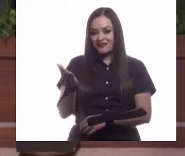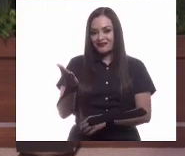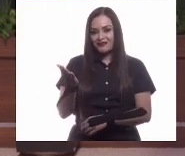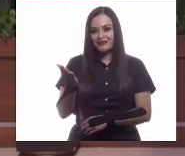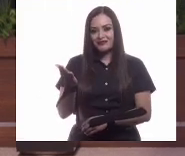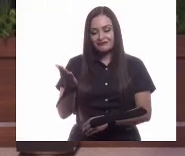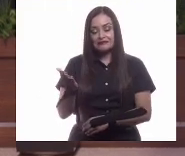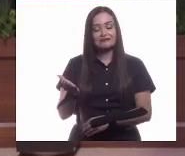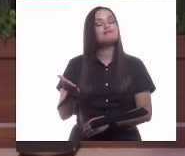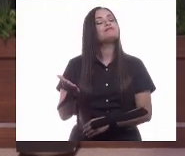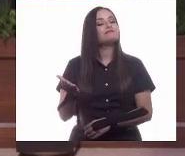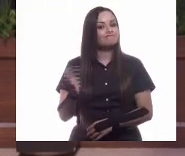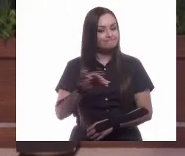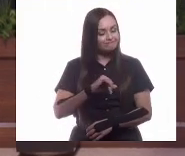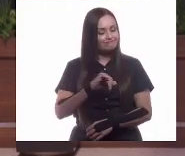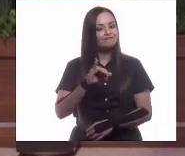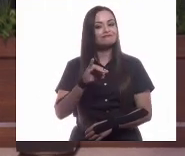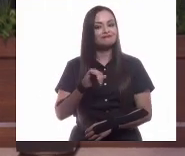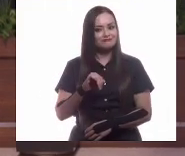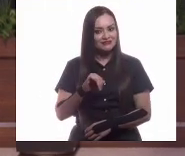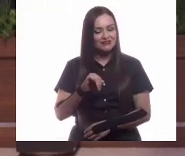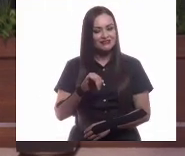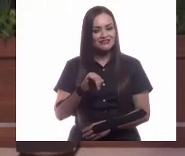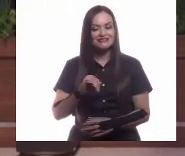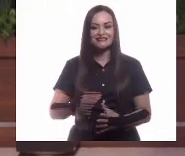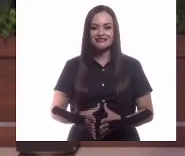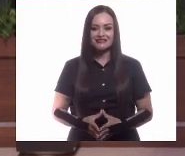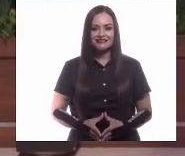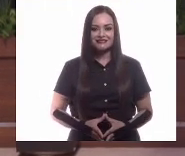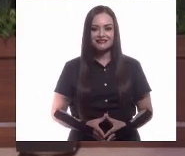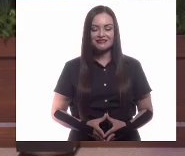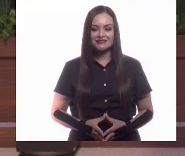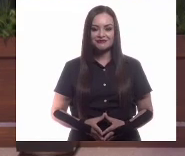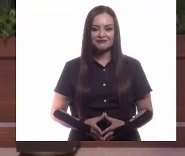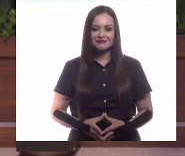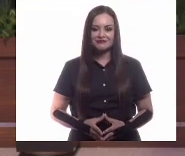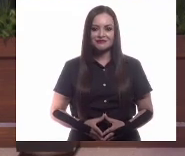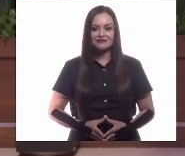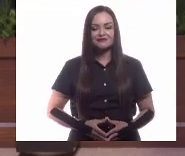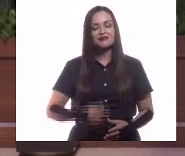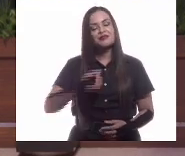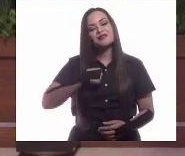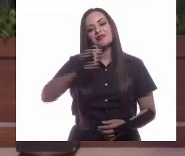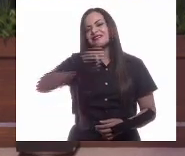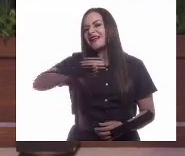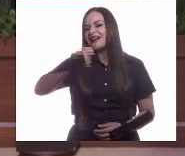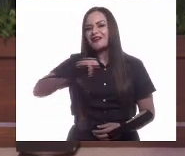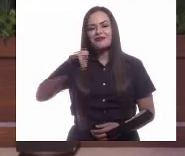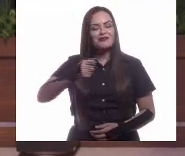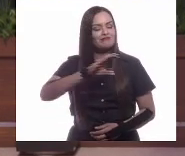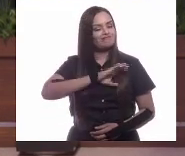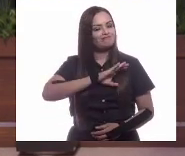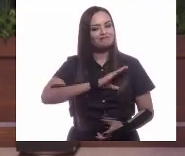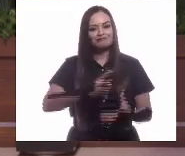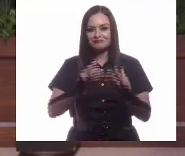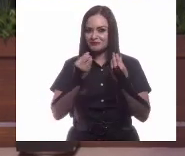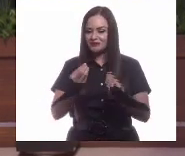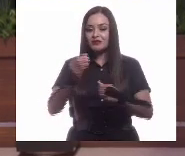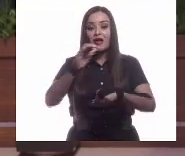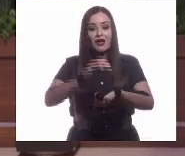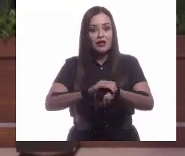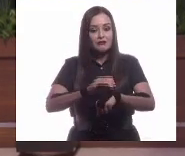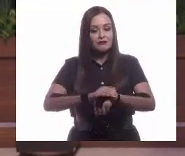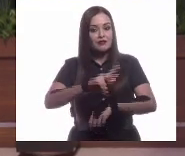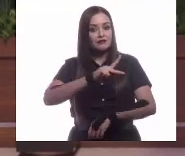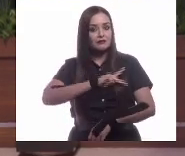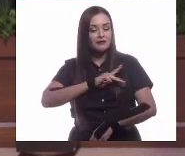verdad que son importantes en el acto de gobernar. Quiero saludar con muchísimo aprecio a mi amigo